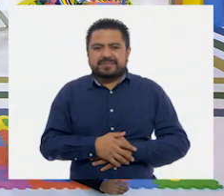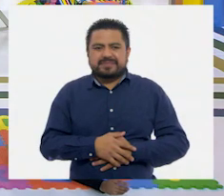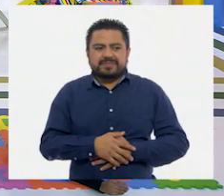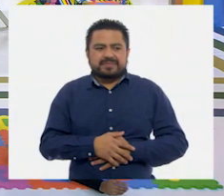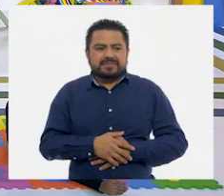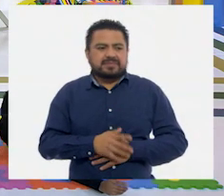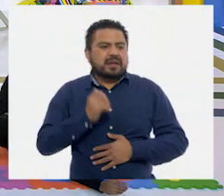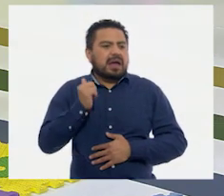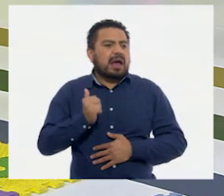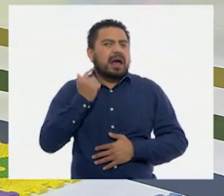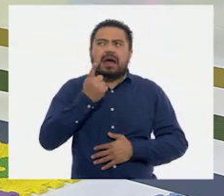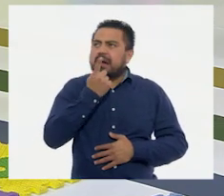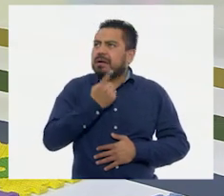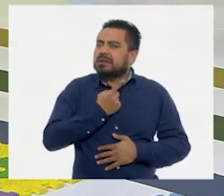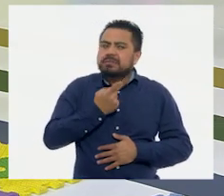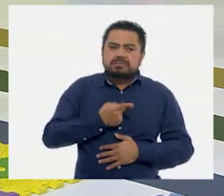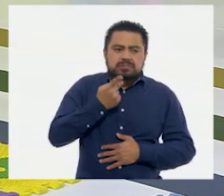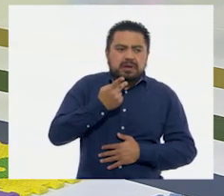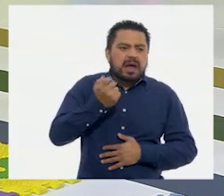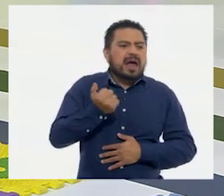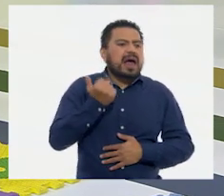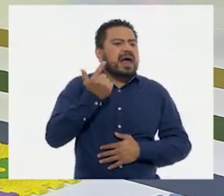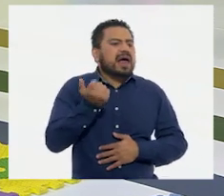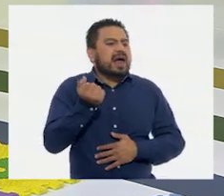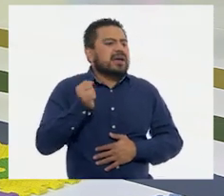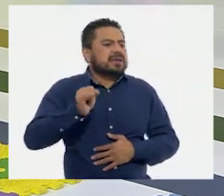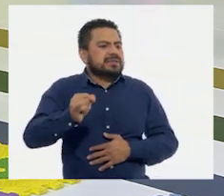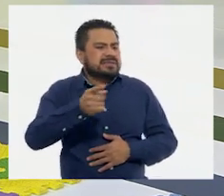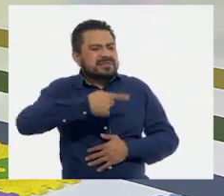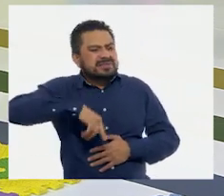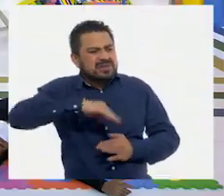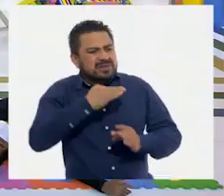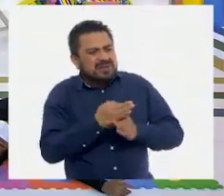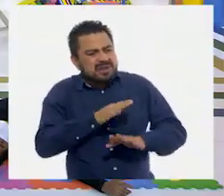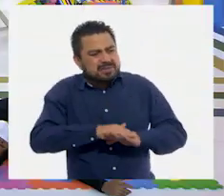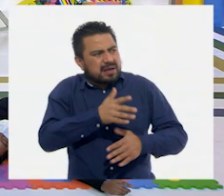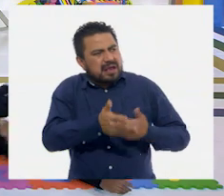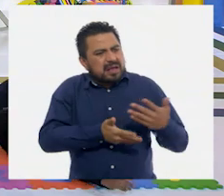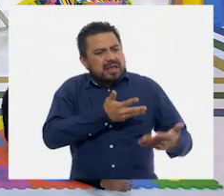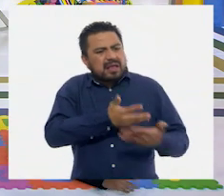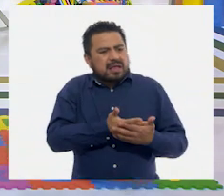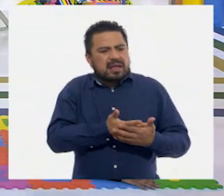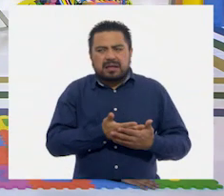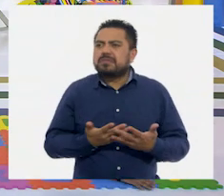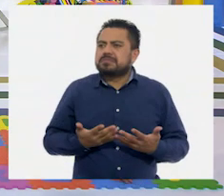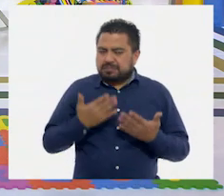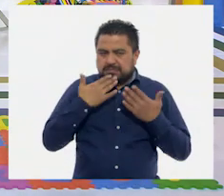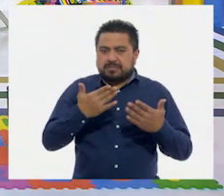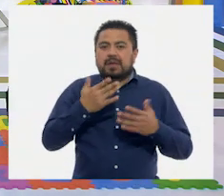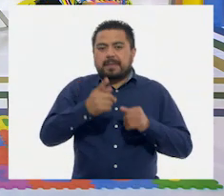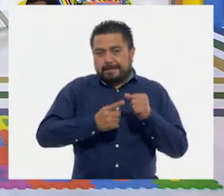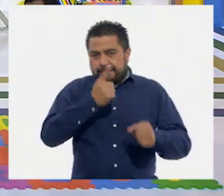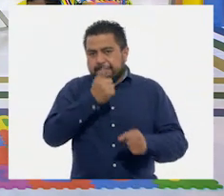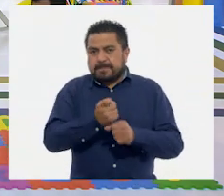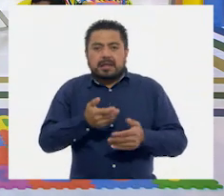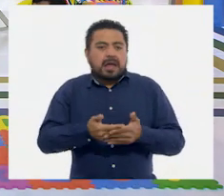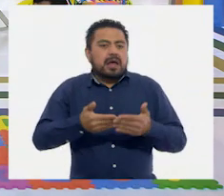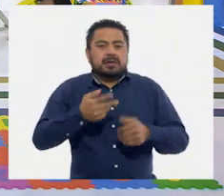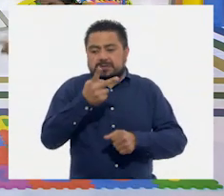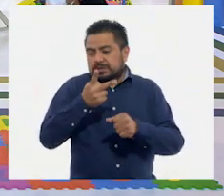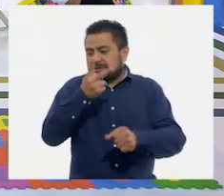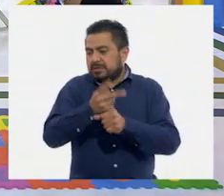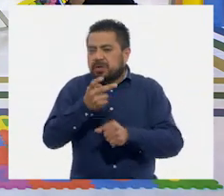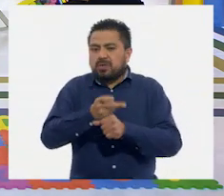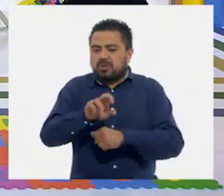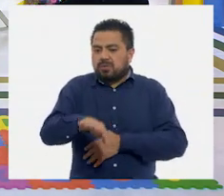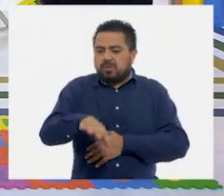Ah. ¿Alguien me habló? Ay, algo así. Estaba así como muy descansando y me hablaron. Muy bien, tenemos la primera. Vamos con la segunda.